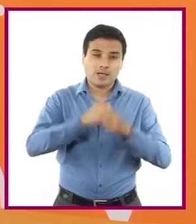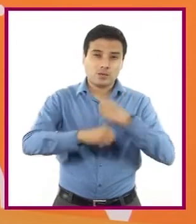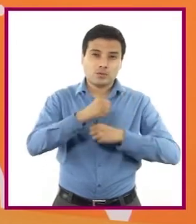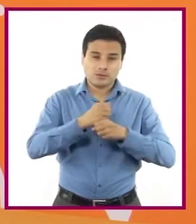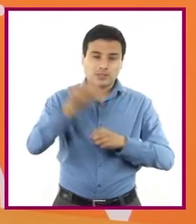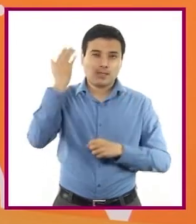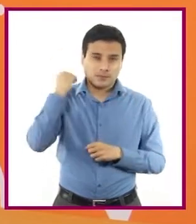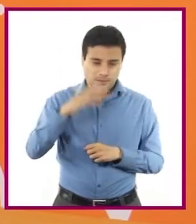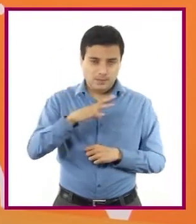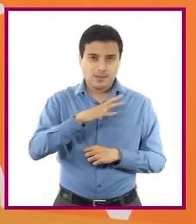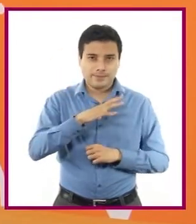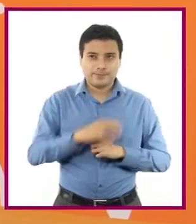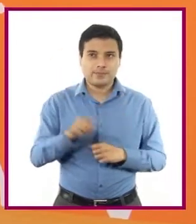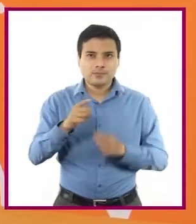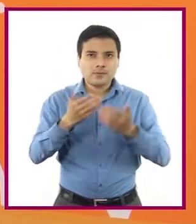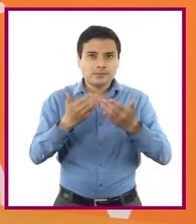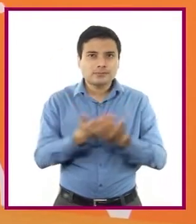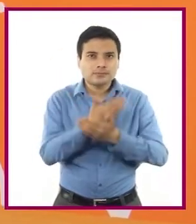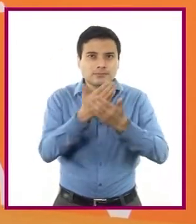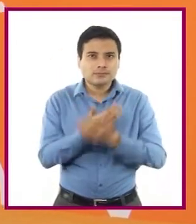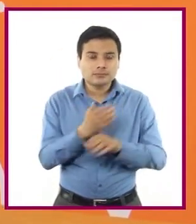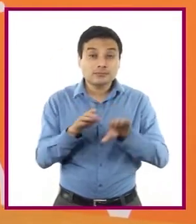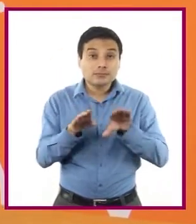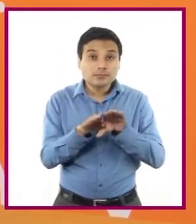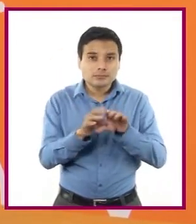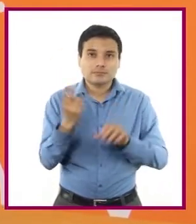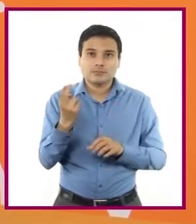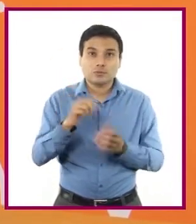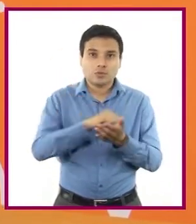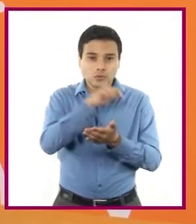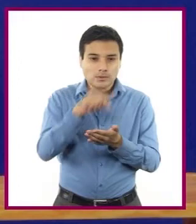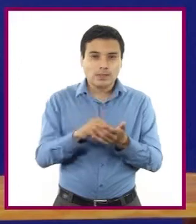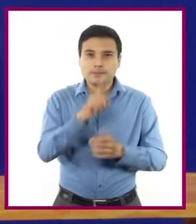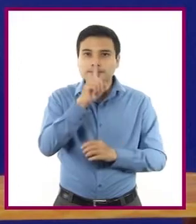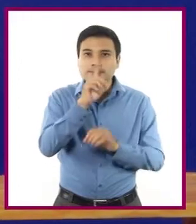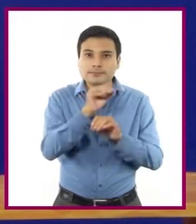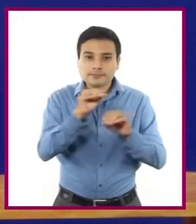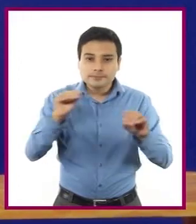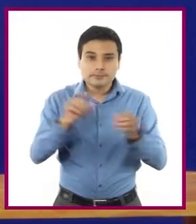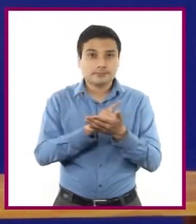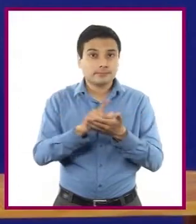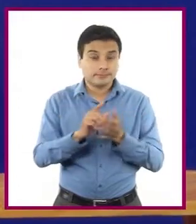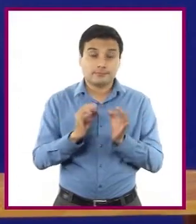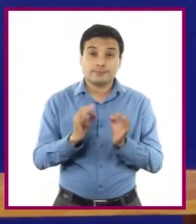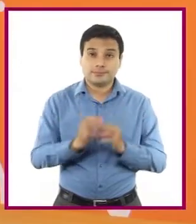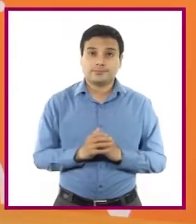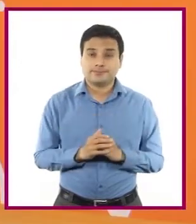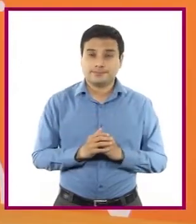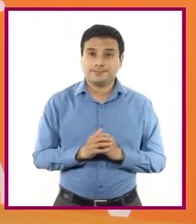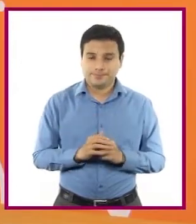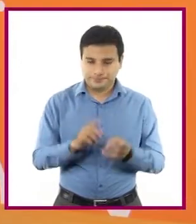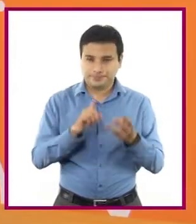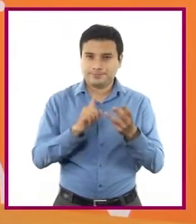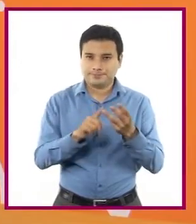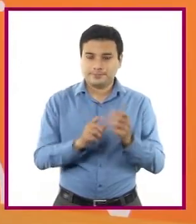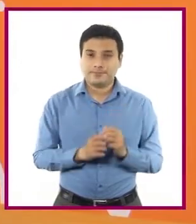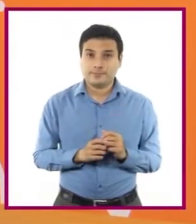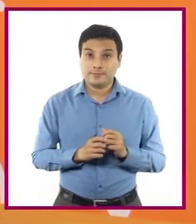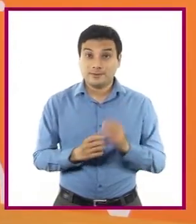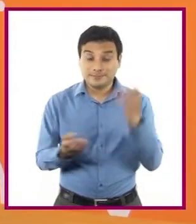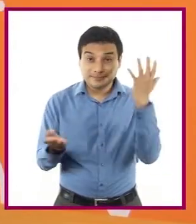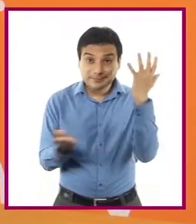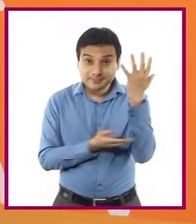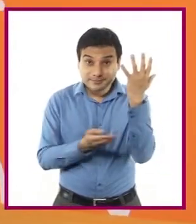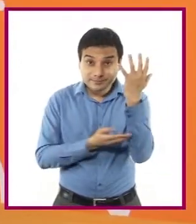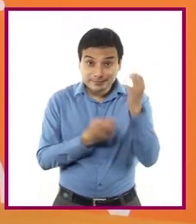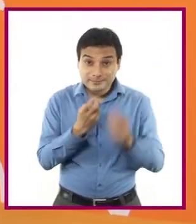reproducirse requieren de absoluto silencio y limpieza en las zonas de hibernación. La tercera es la tala clandestina,